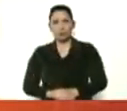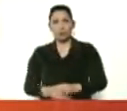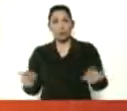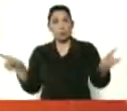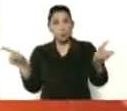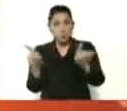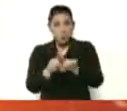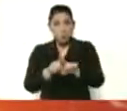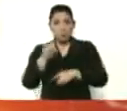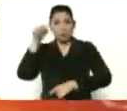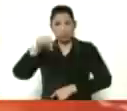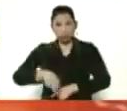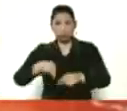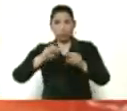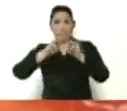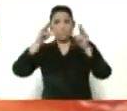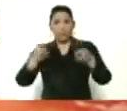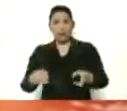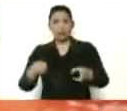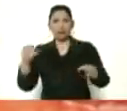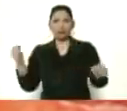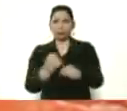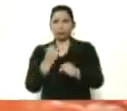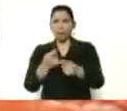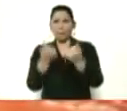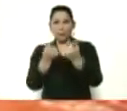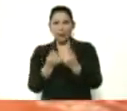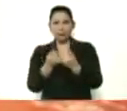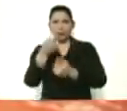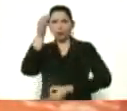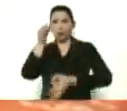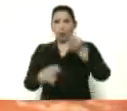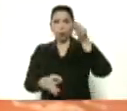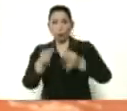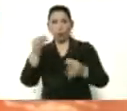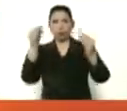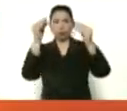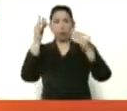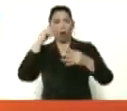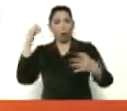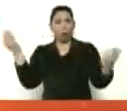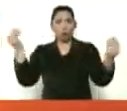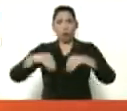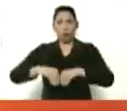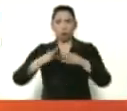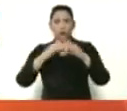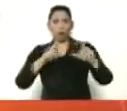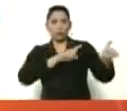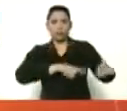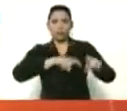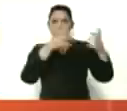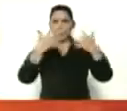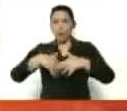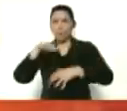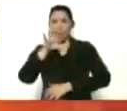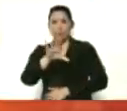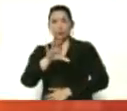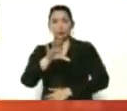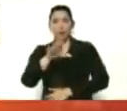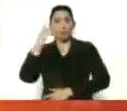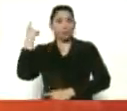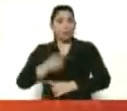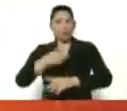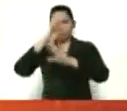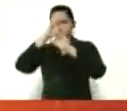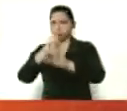Igualmente hoy se instalaron las mesas de precios acordados con toda la agroindustria del país. Y ahí deben respetar